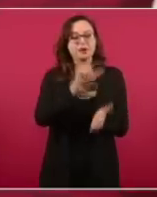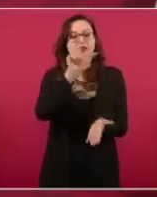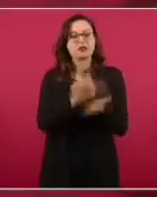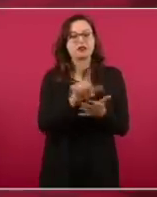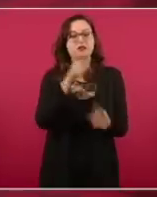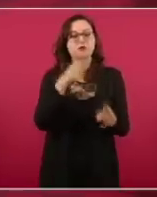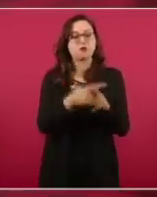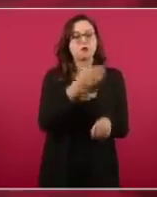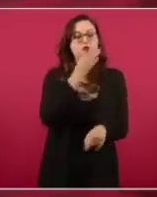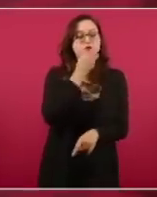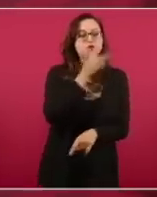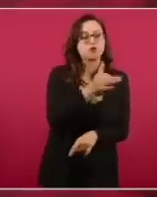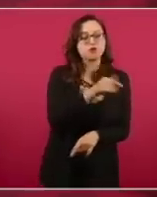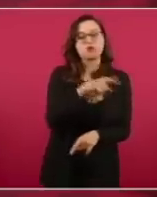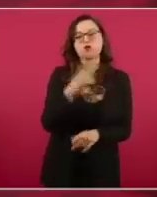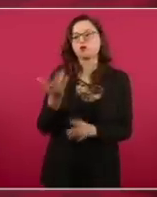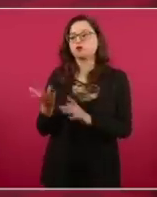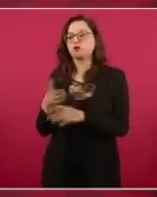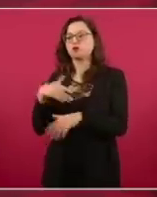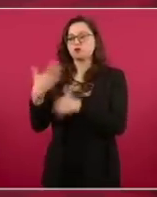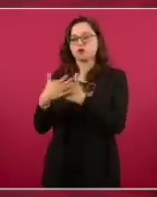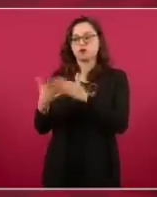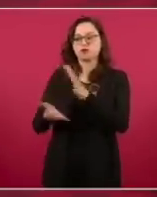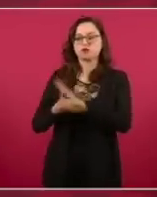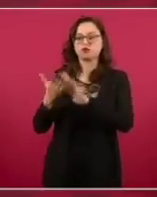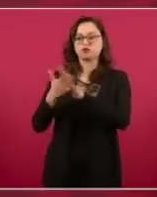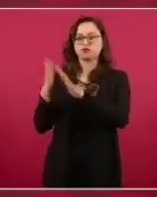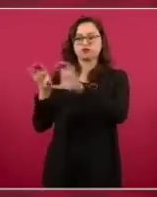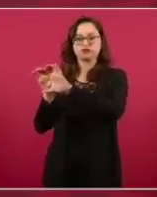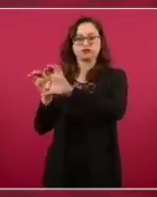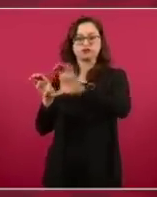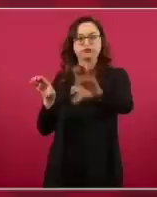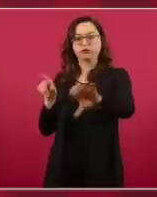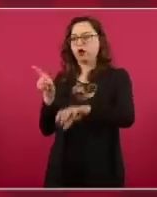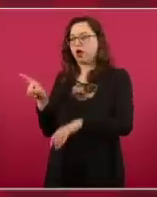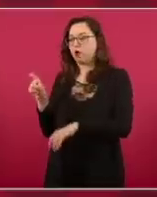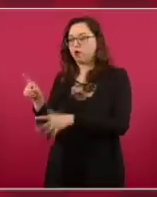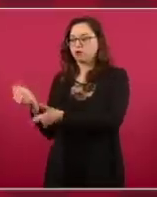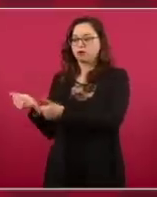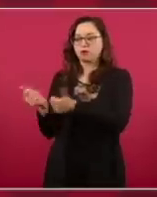tener 5.000 litros por segundo,